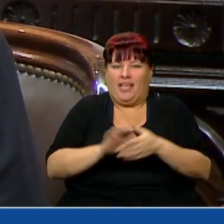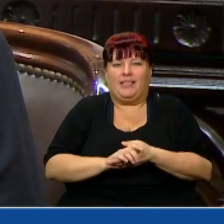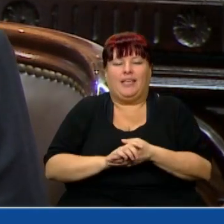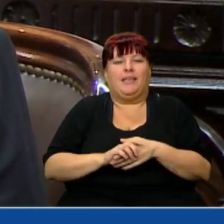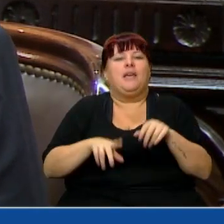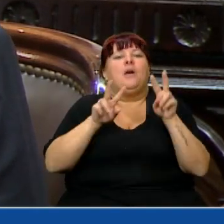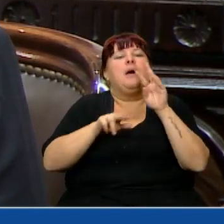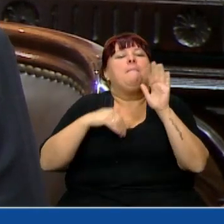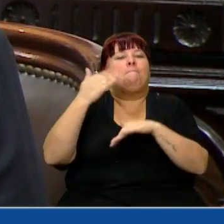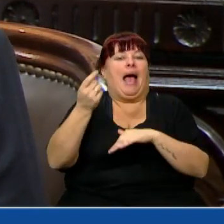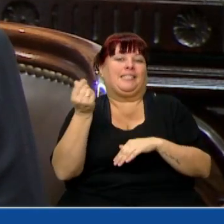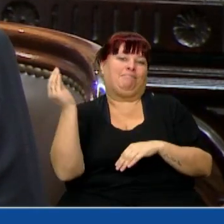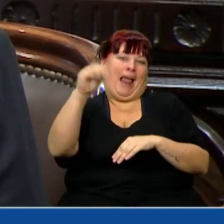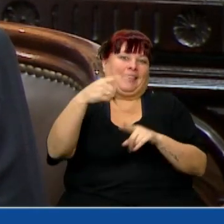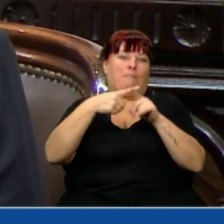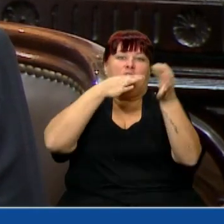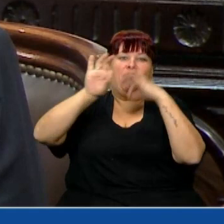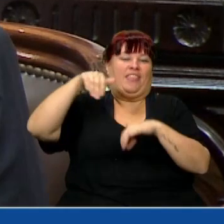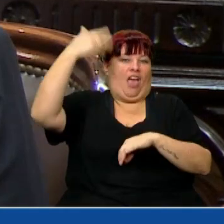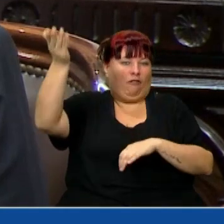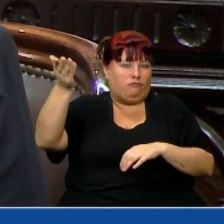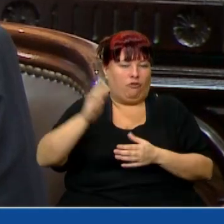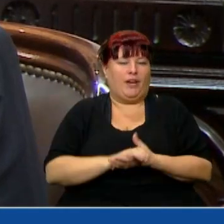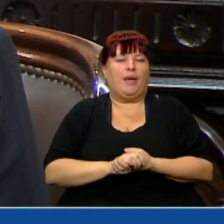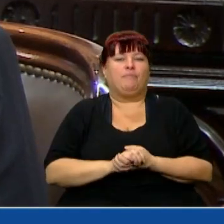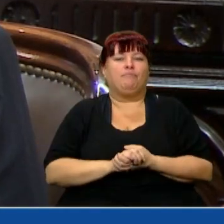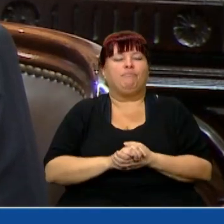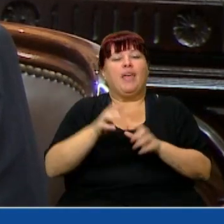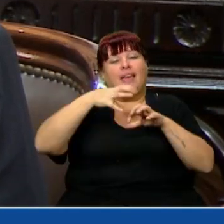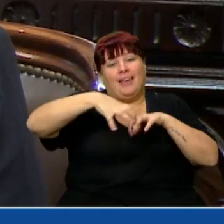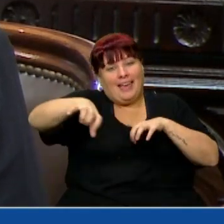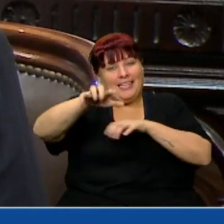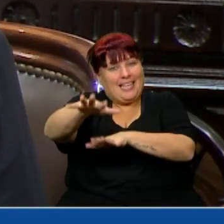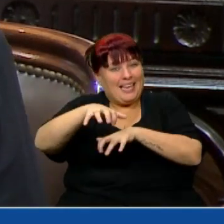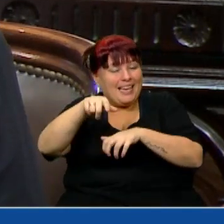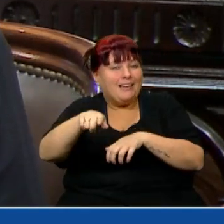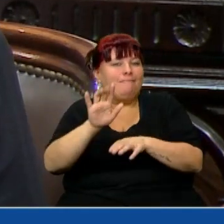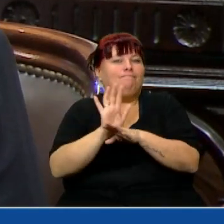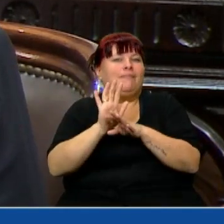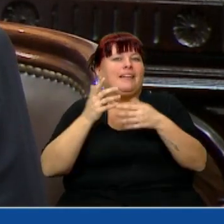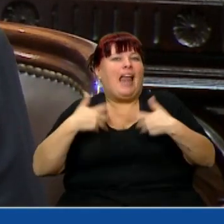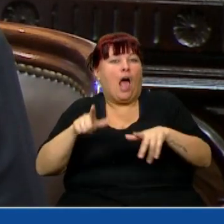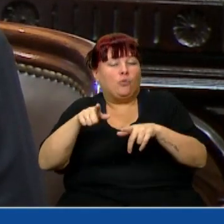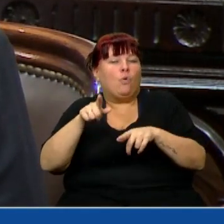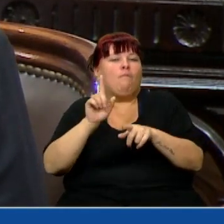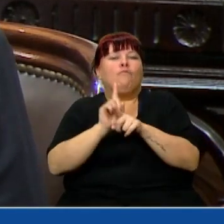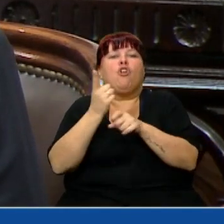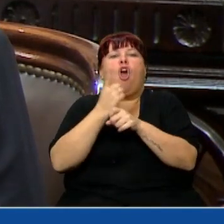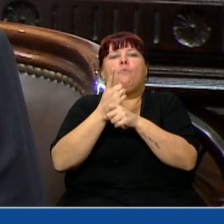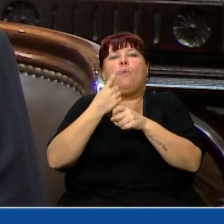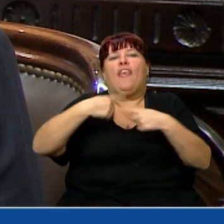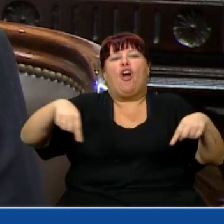lograr un mayor valor por nuestras exportaciones. Y es un sector que al no poder usar